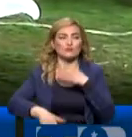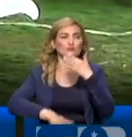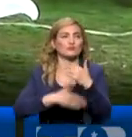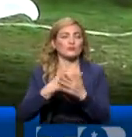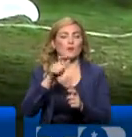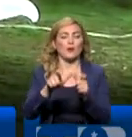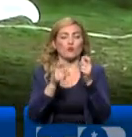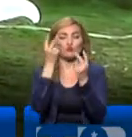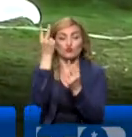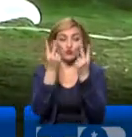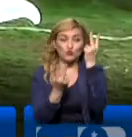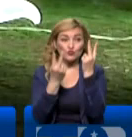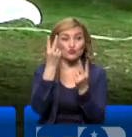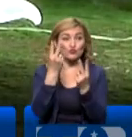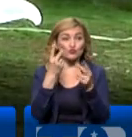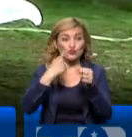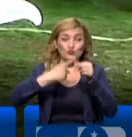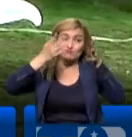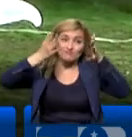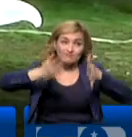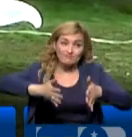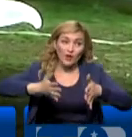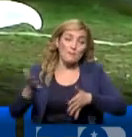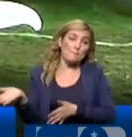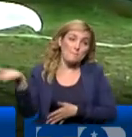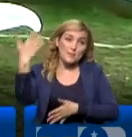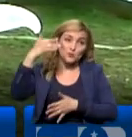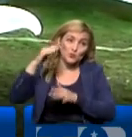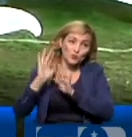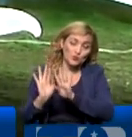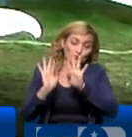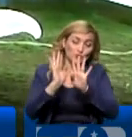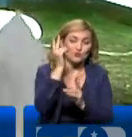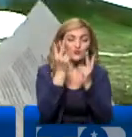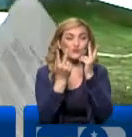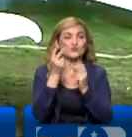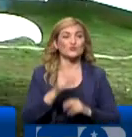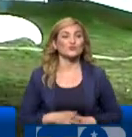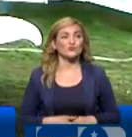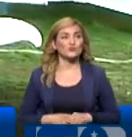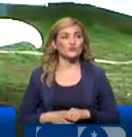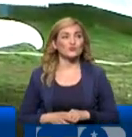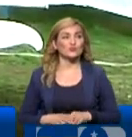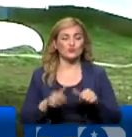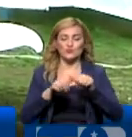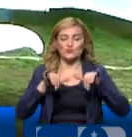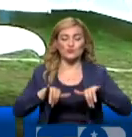los visitantes y también los capitalinos puedan venir hasta acá y visitarla. Se mantendrá así,